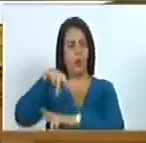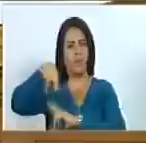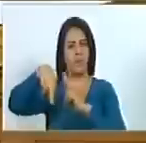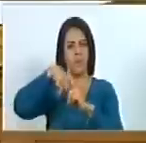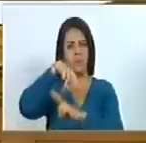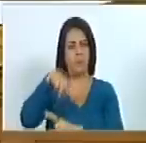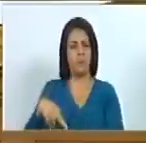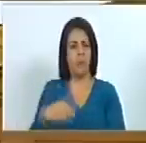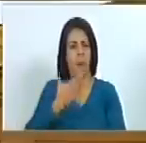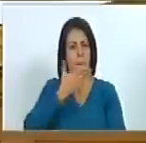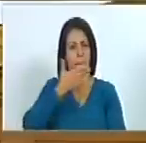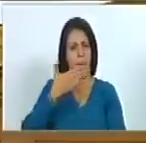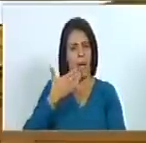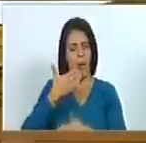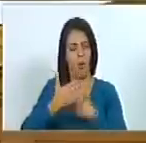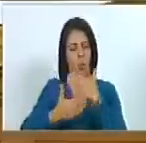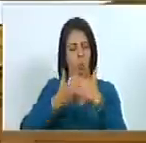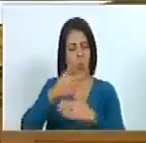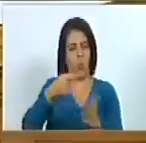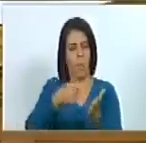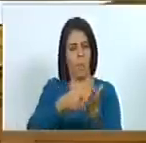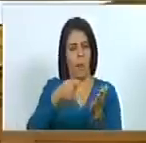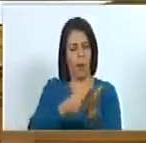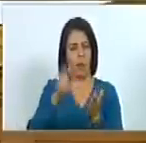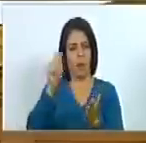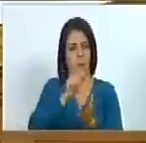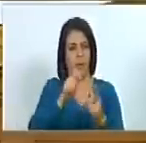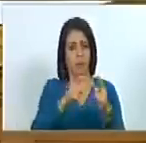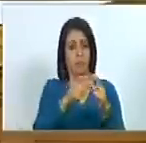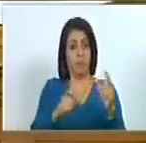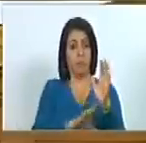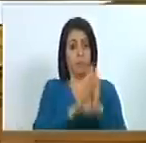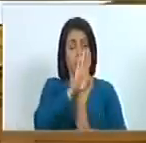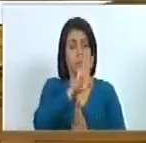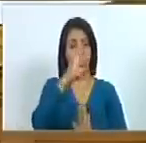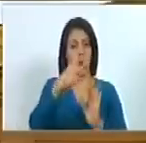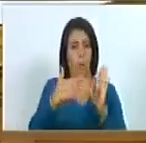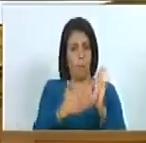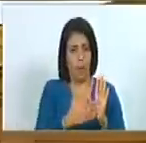revolucionario les mejoró el ingreso. Solamente en el cesta ticket el incremento es